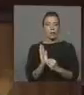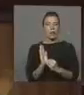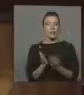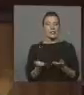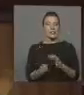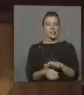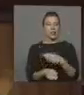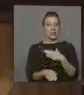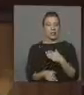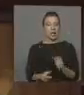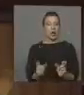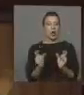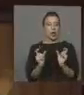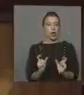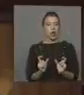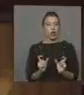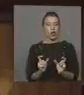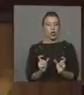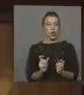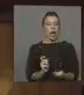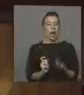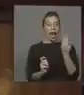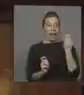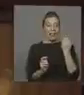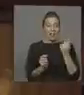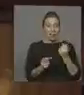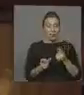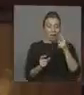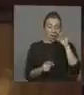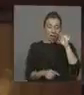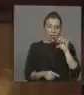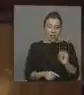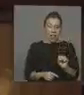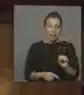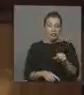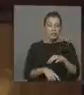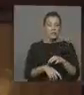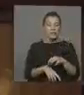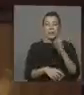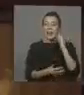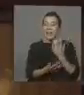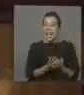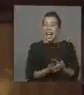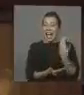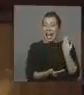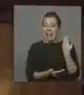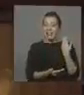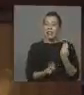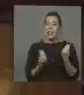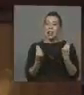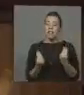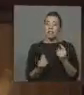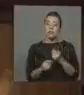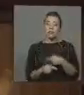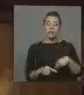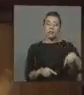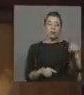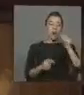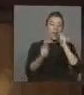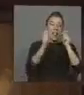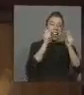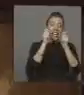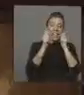salud el control preconcepcional, el diagnóstico de patologías preexistentes, la adecuada derivación de alto